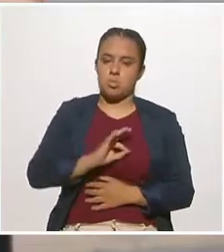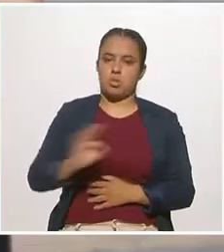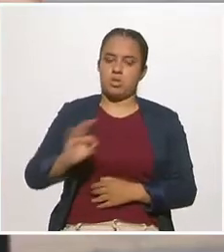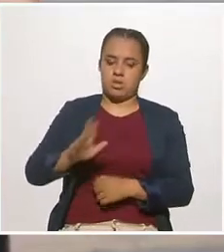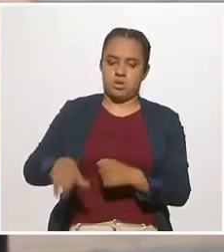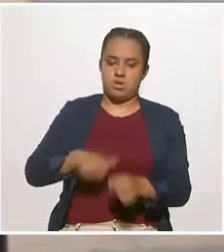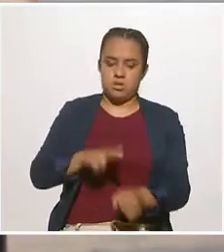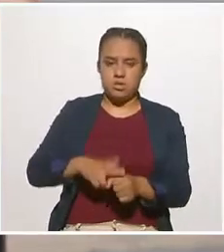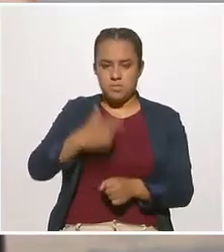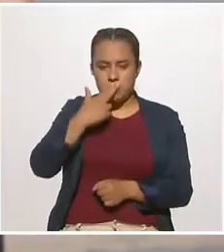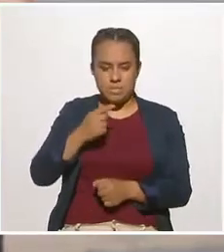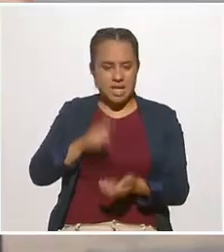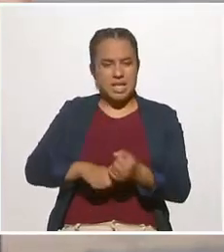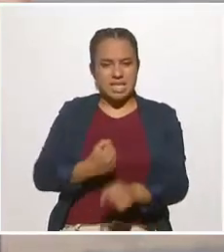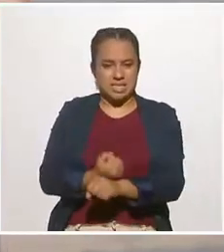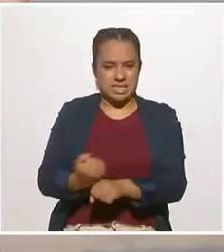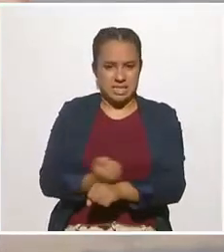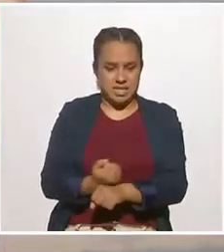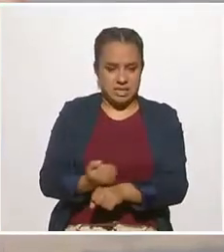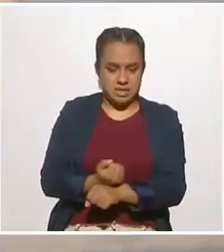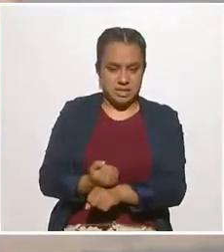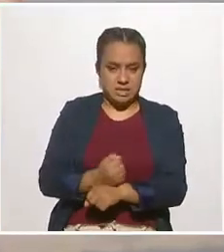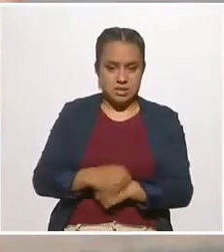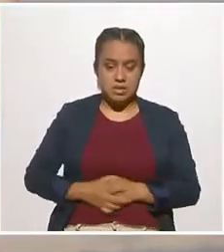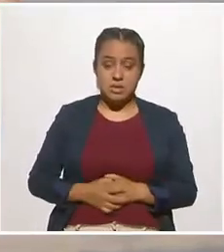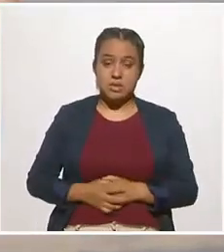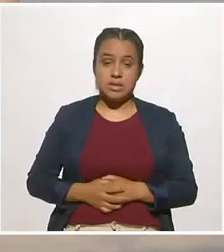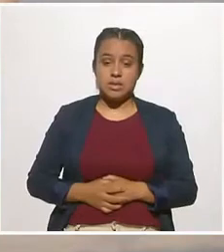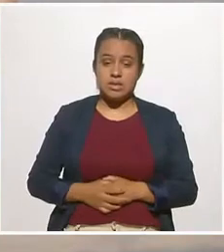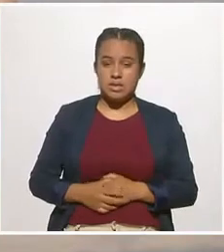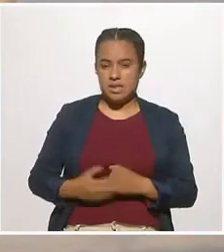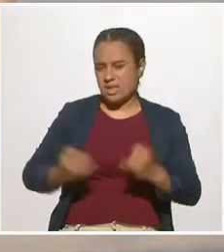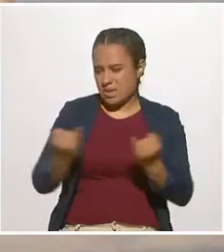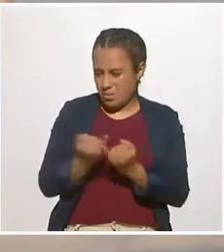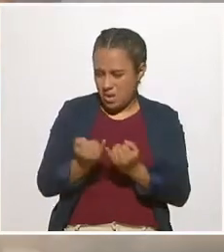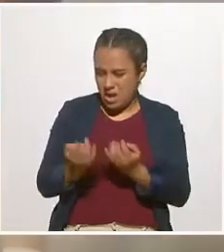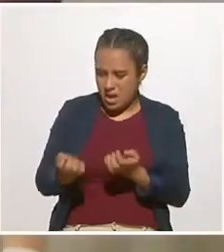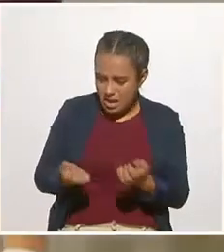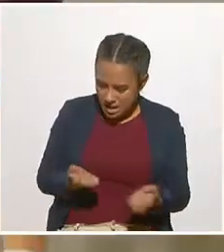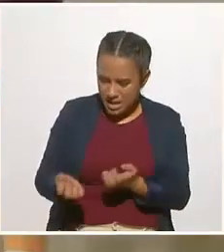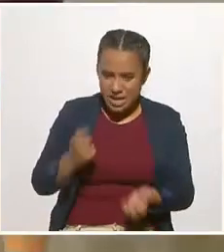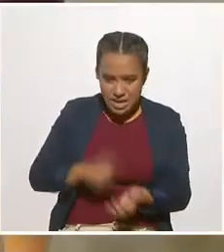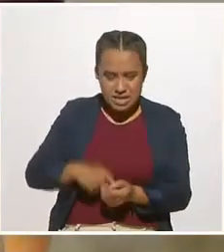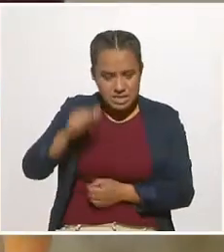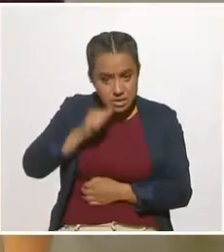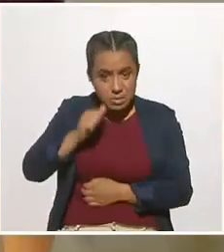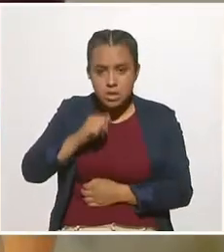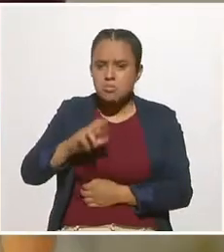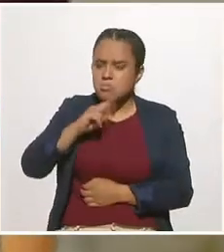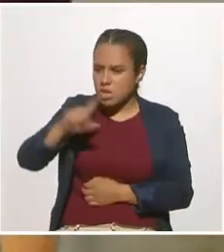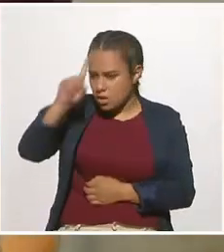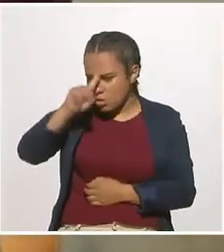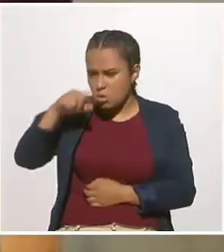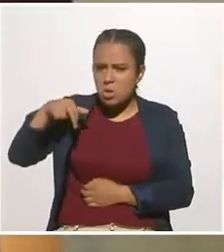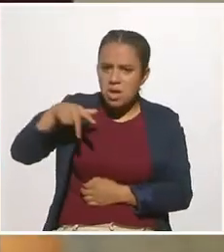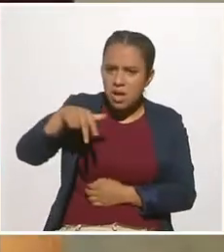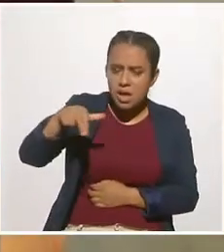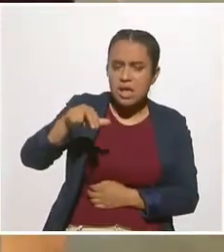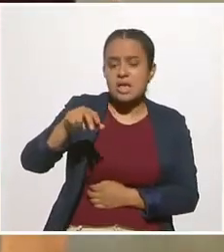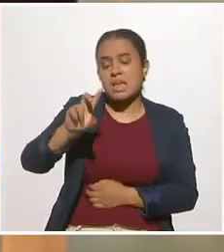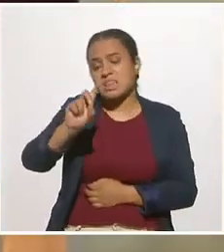sanguínea. En cuanto a la actividad física regular, se recomienda caminar o trotar de 30 a 60